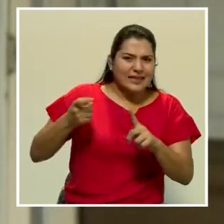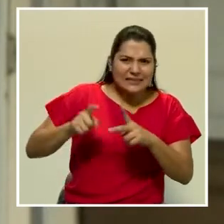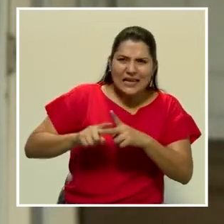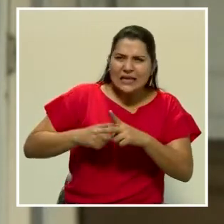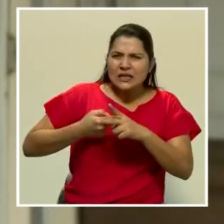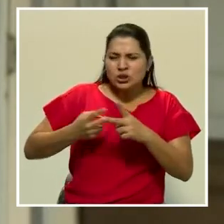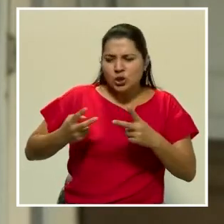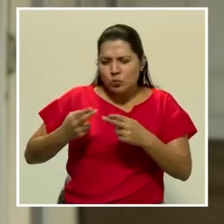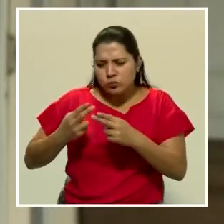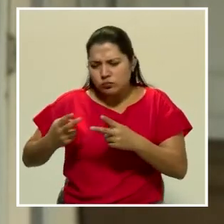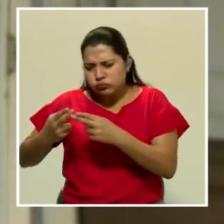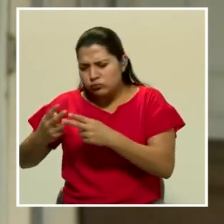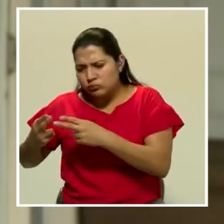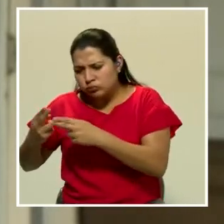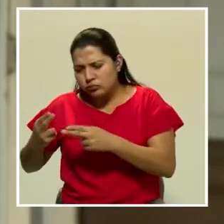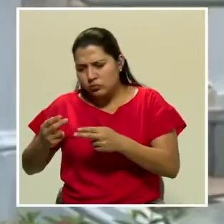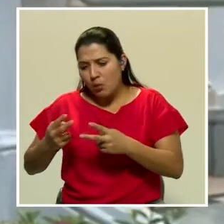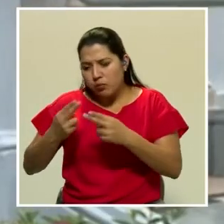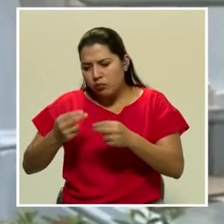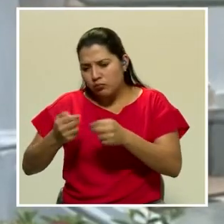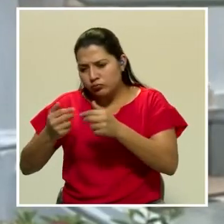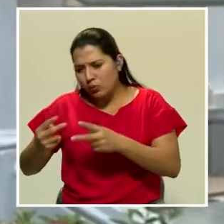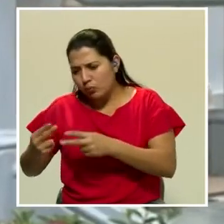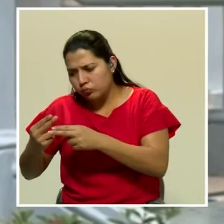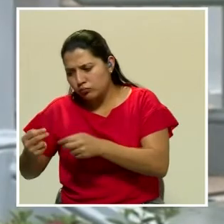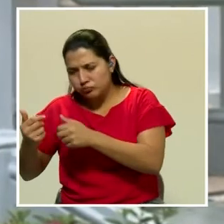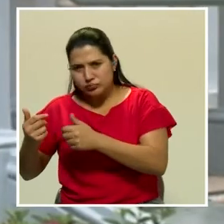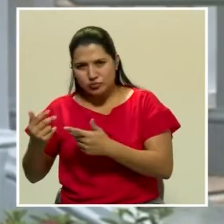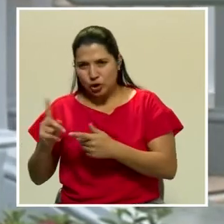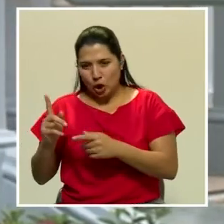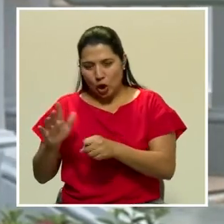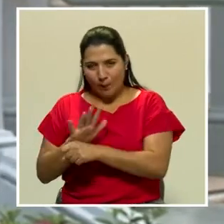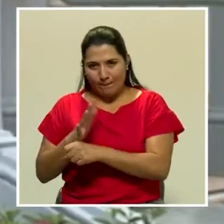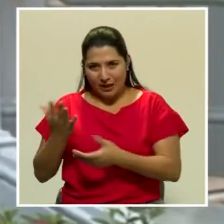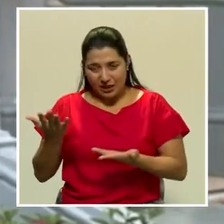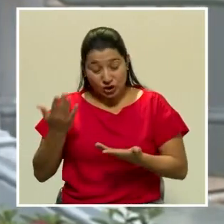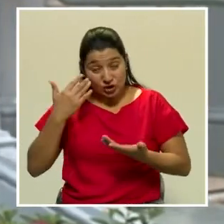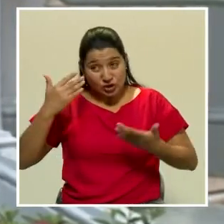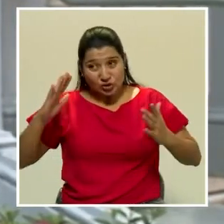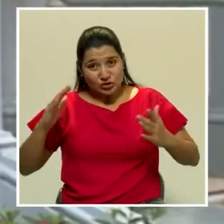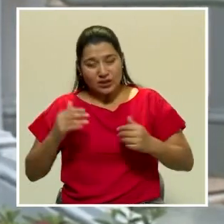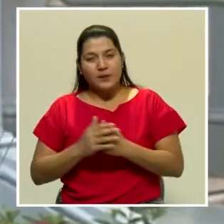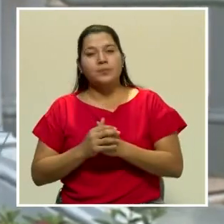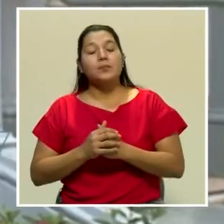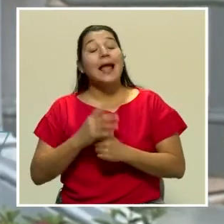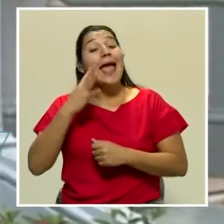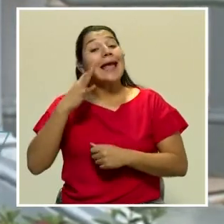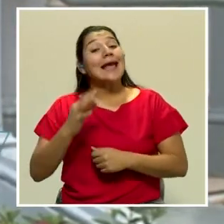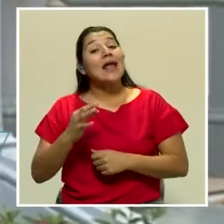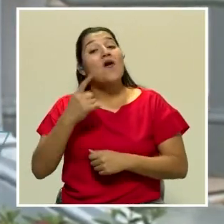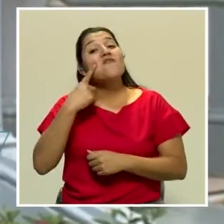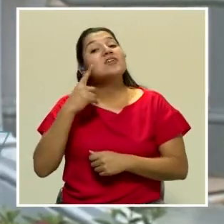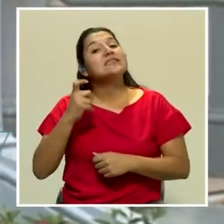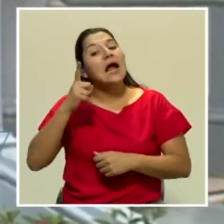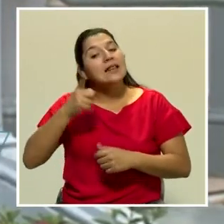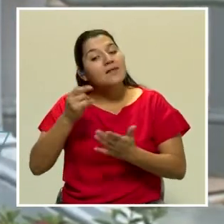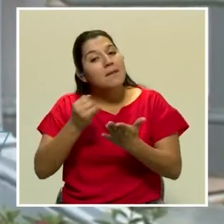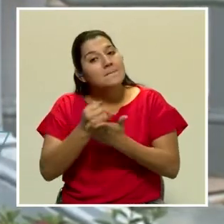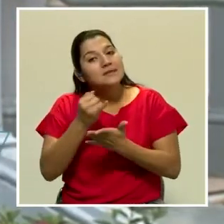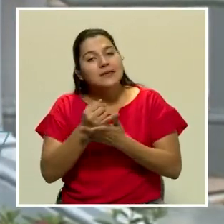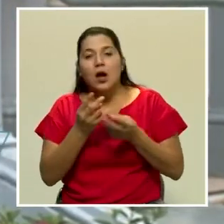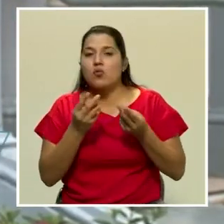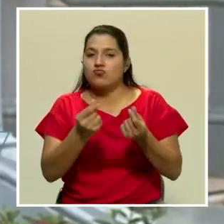ahí hay mucha información que aún clarificar. Vemos que la Fiscalía debe ser muy pronta en sus acciones para determinar qué fue lo que